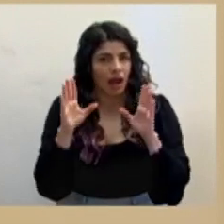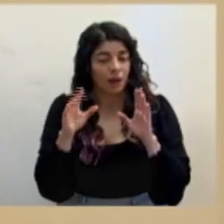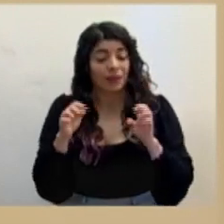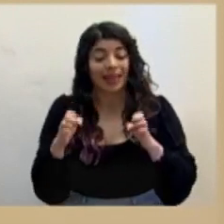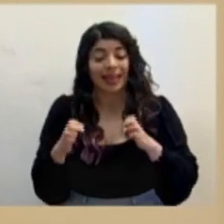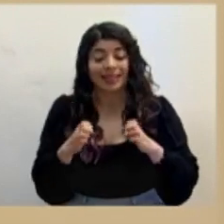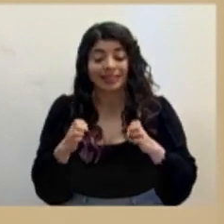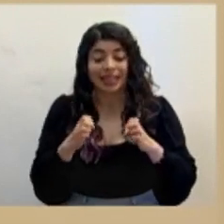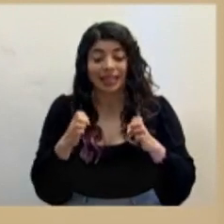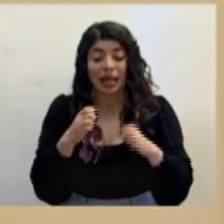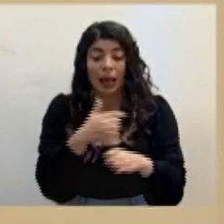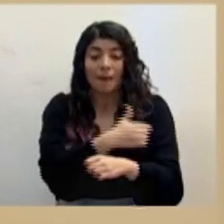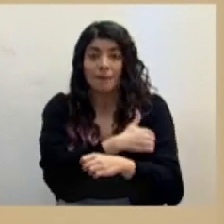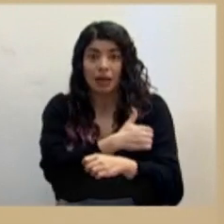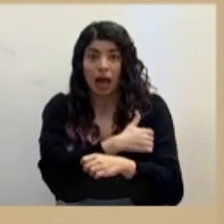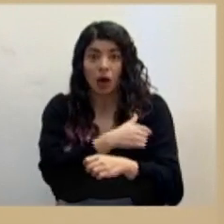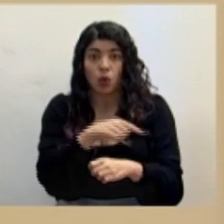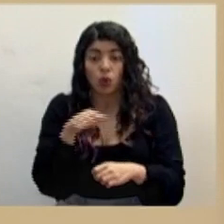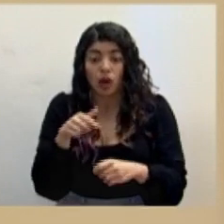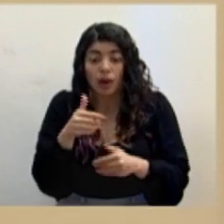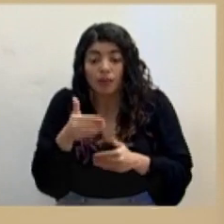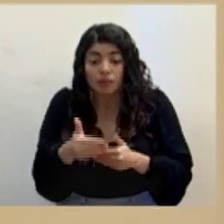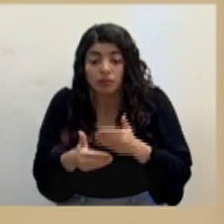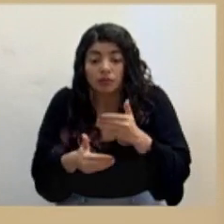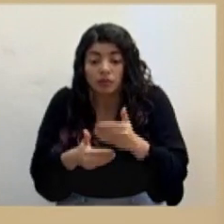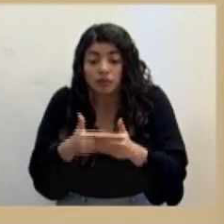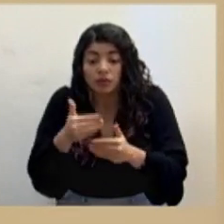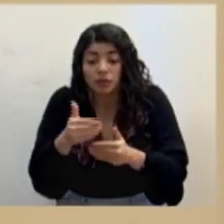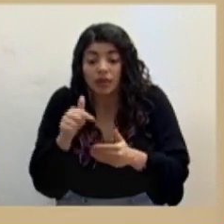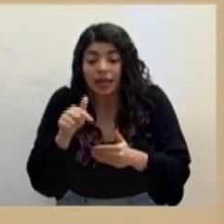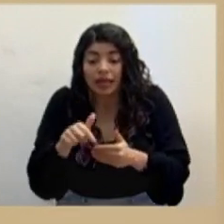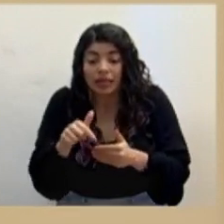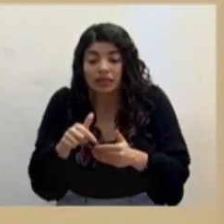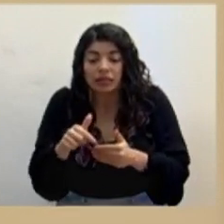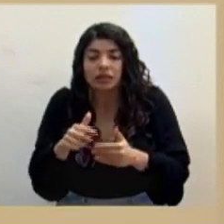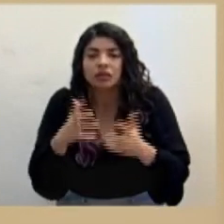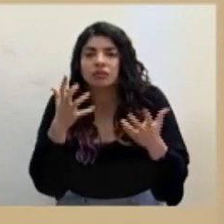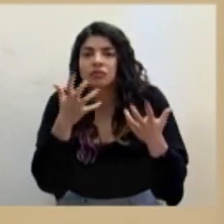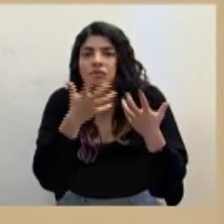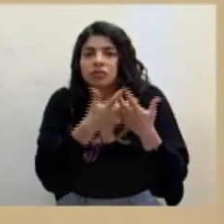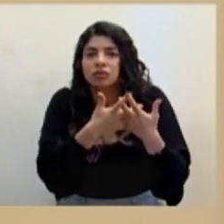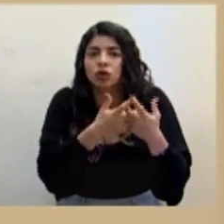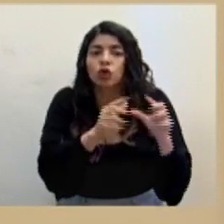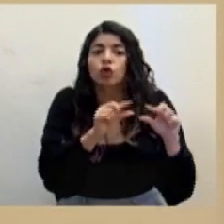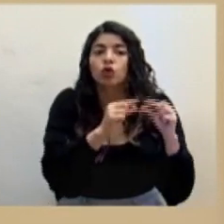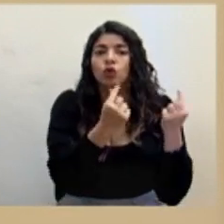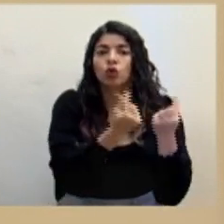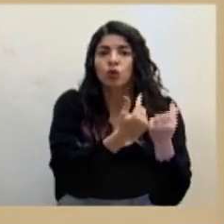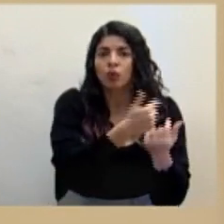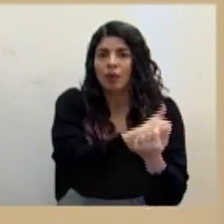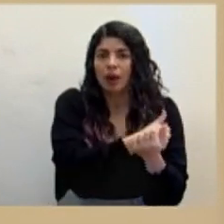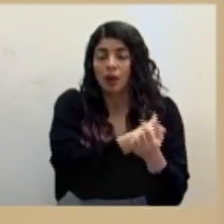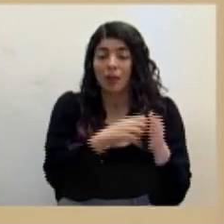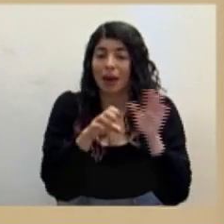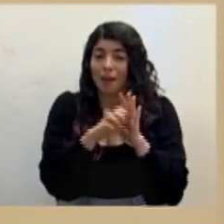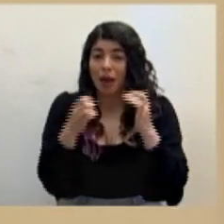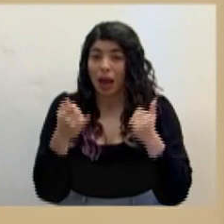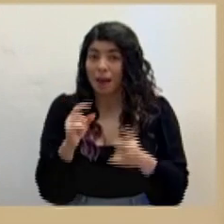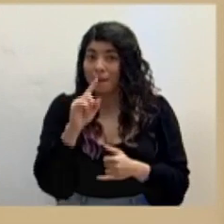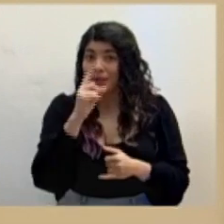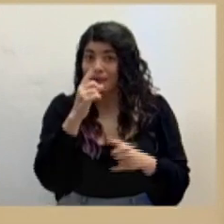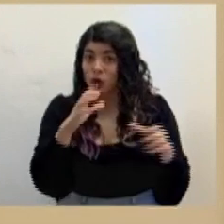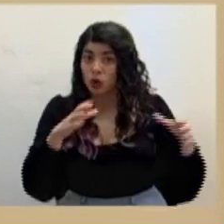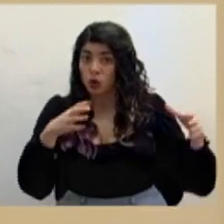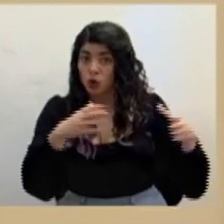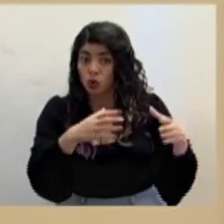estrategia de vacunación va a ir acorde o está establecida acorde con el grupo de riesgo que se está vacunando. Este primer grupo de riesgo es